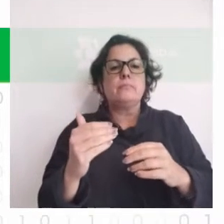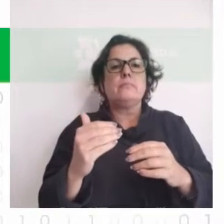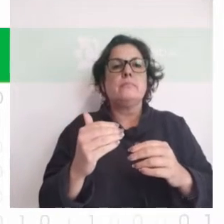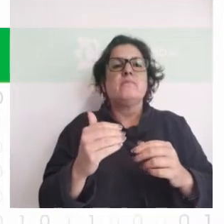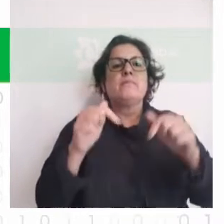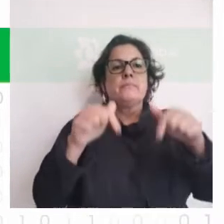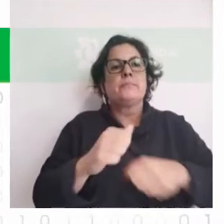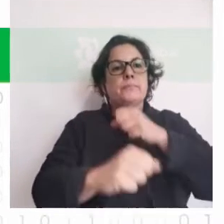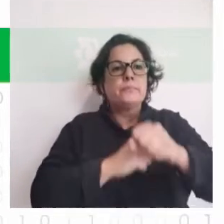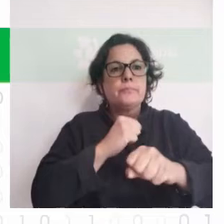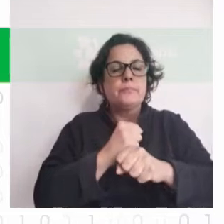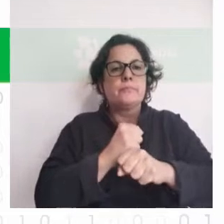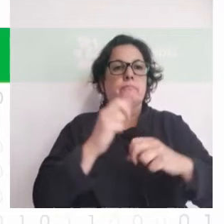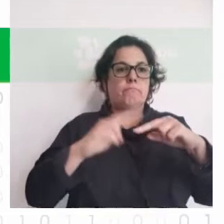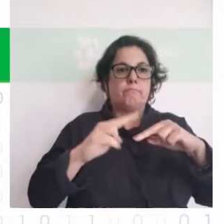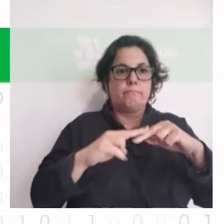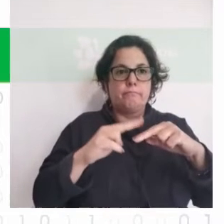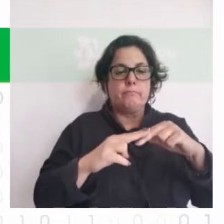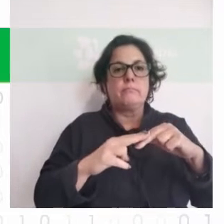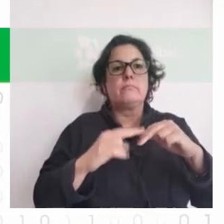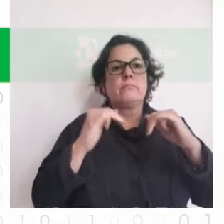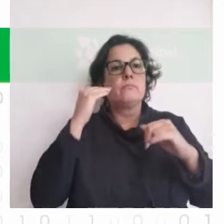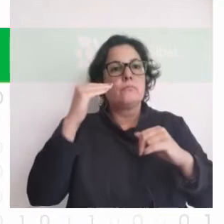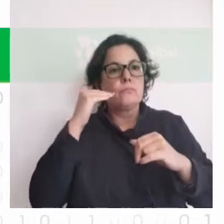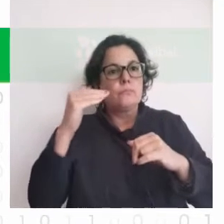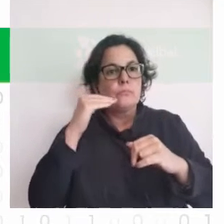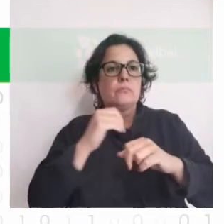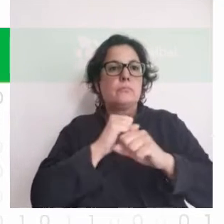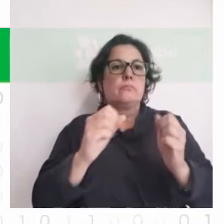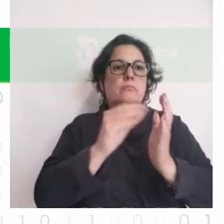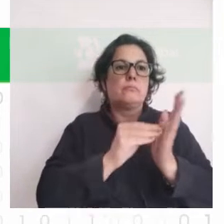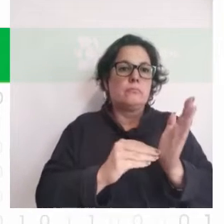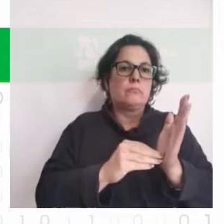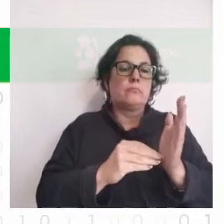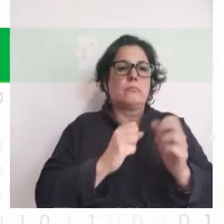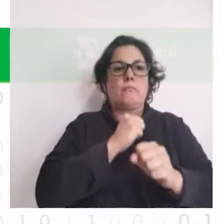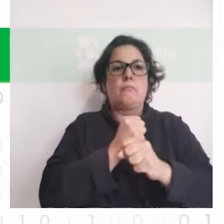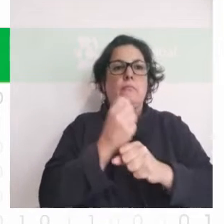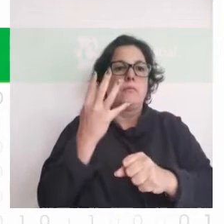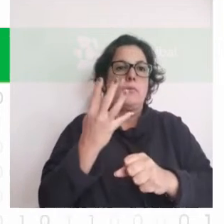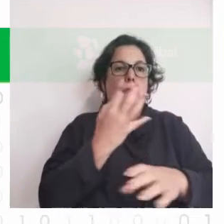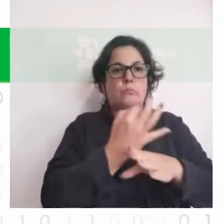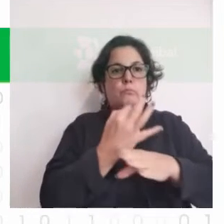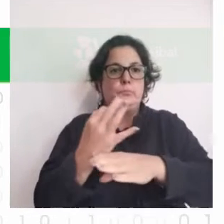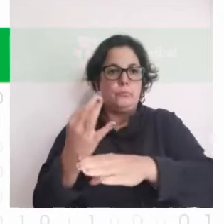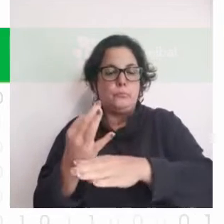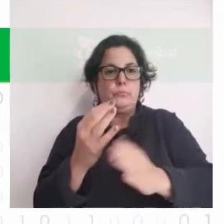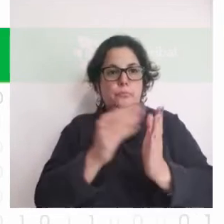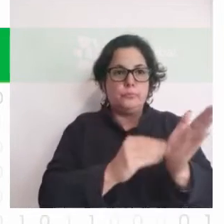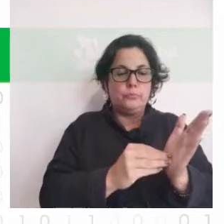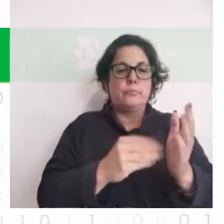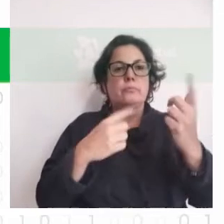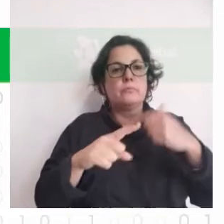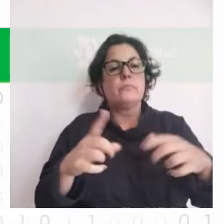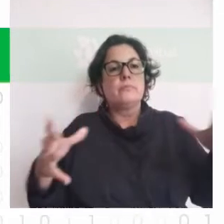Este año en particular fue online, y los docentes podían anotarse a más de un curso, hasta 4 cursos de los que se ofrecían. En el marco de esta escuela, el